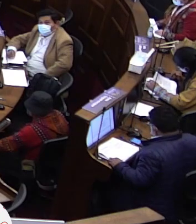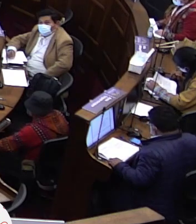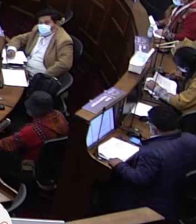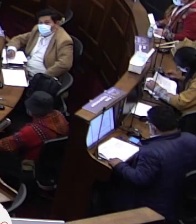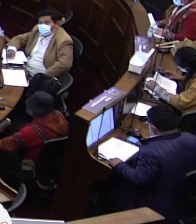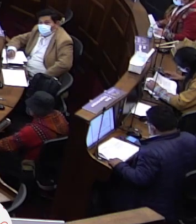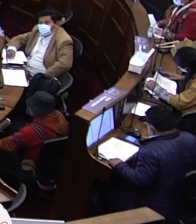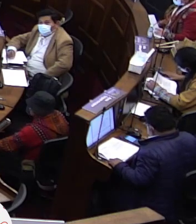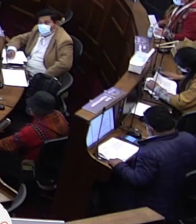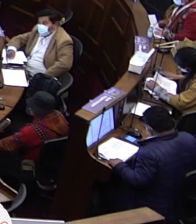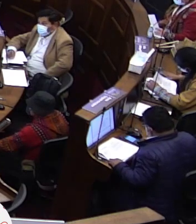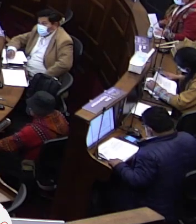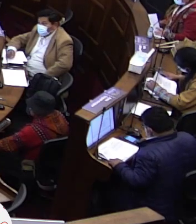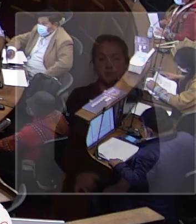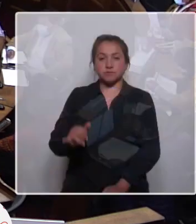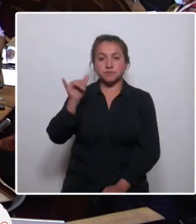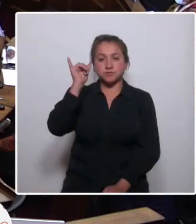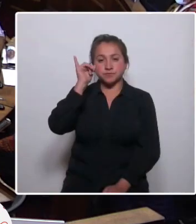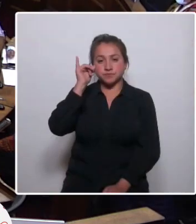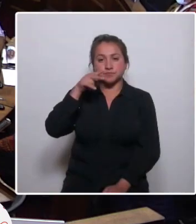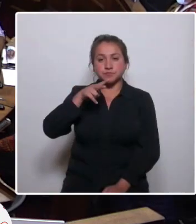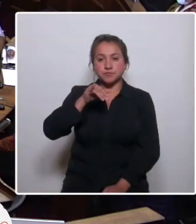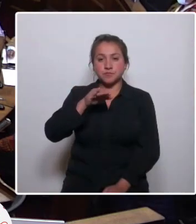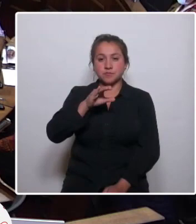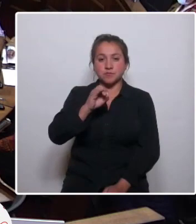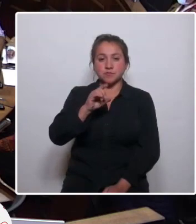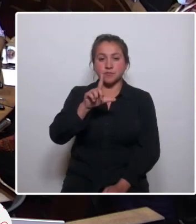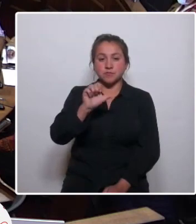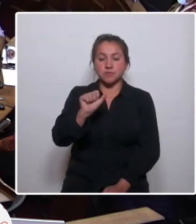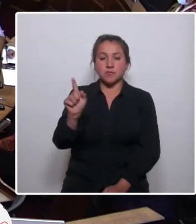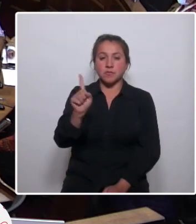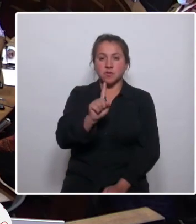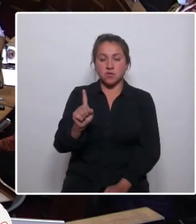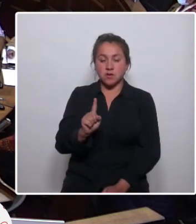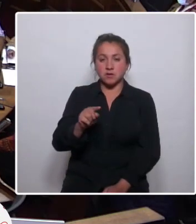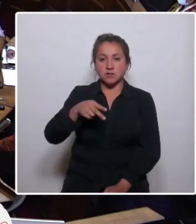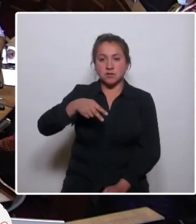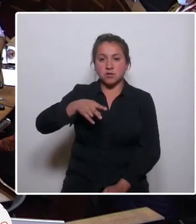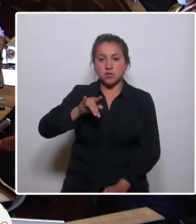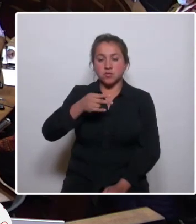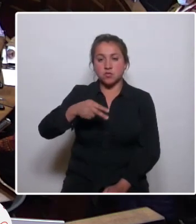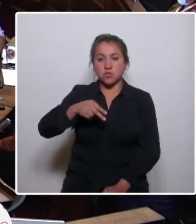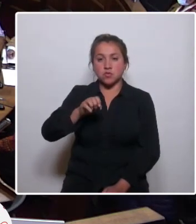Perdón, convencional Nicolás Núñez.